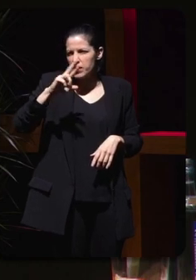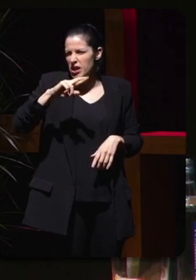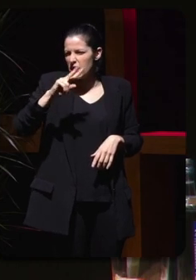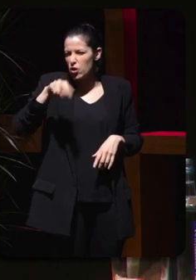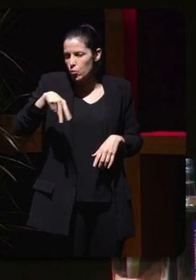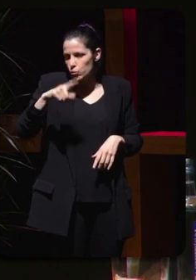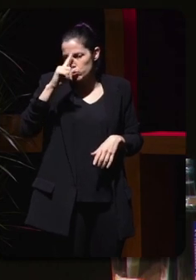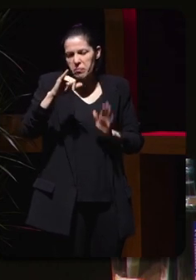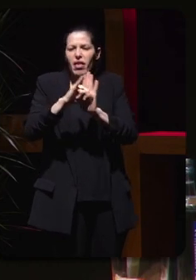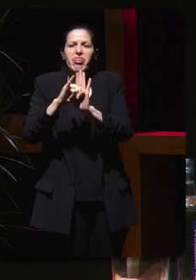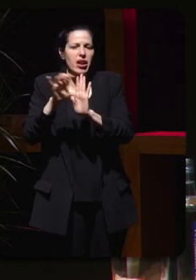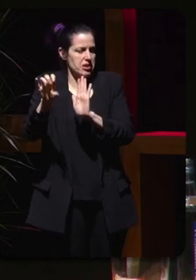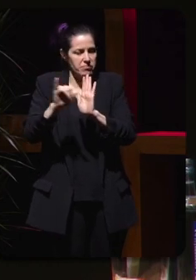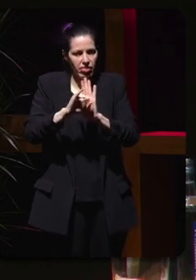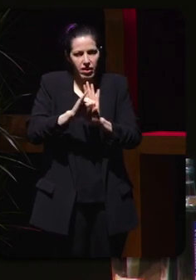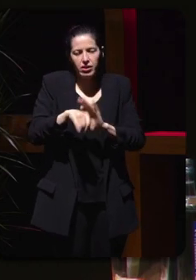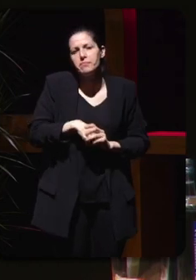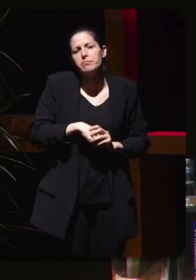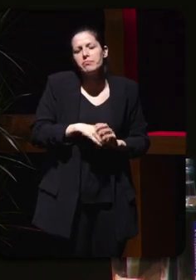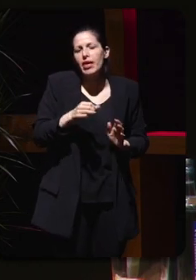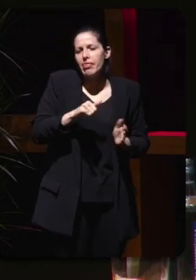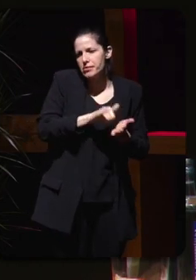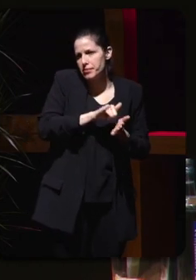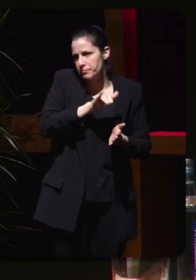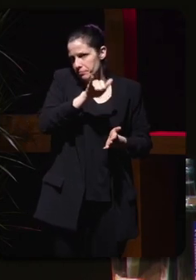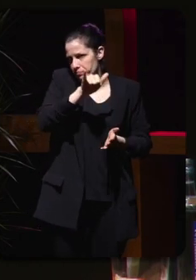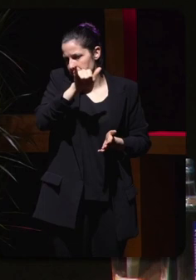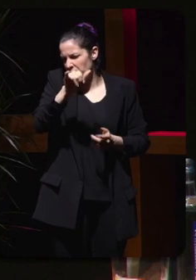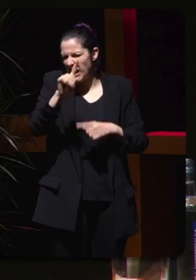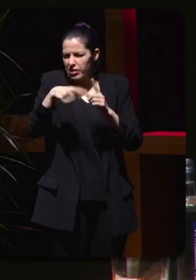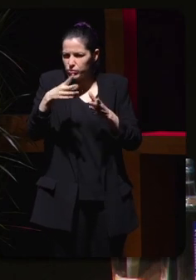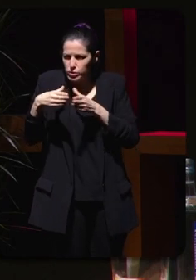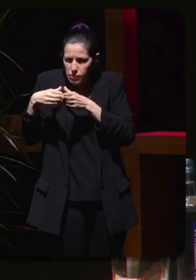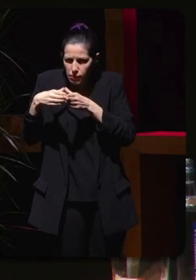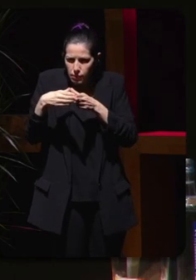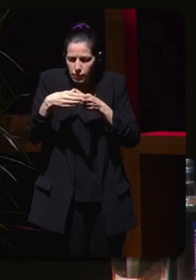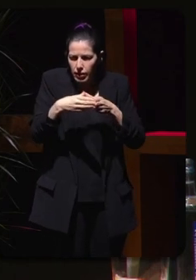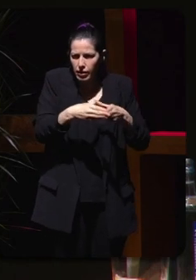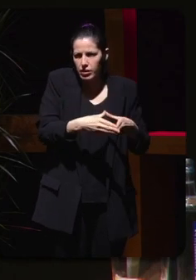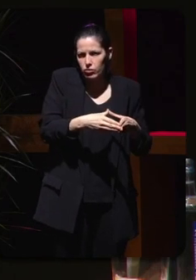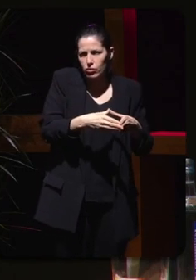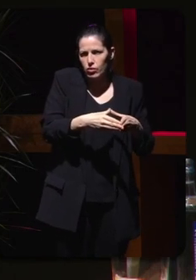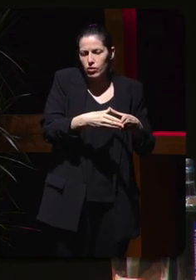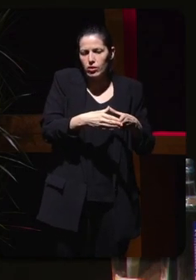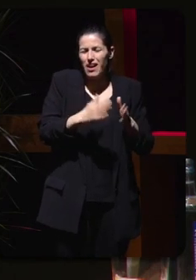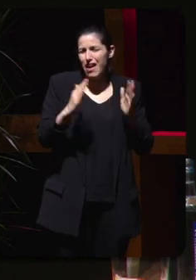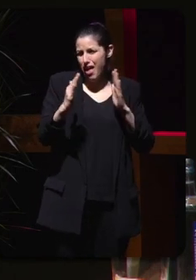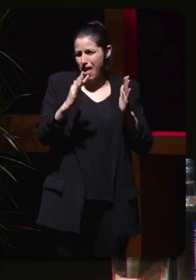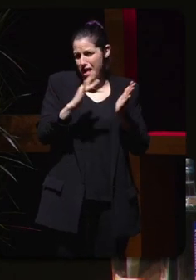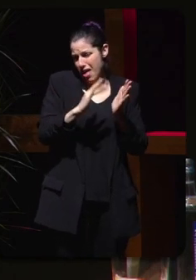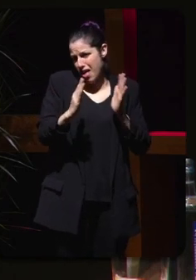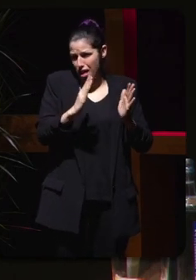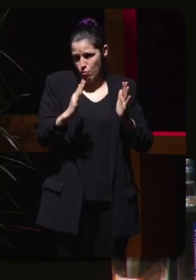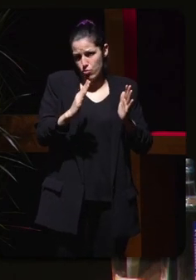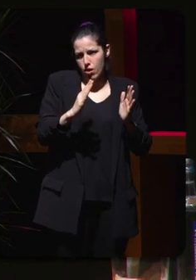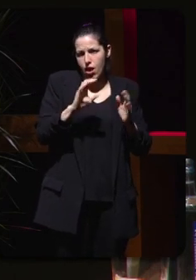estaba cerca, dice, y entonces se va a tener que ir en un barco, porque no se sabe, en aquel momento Guinea Ecuatorial tenía un solo hotel, en